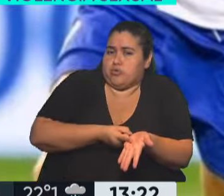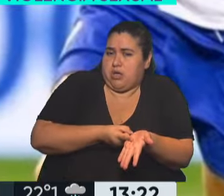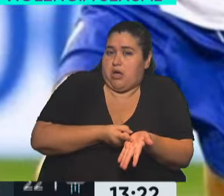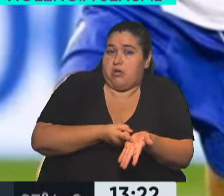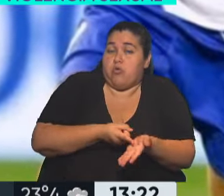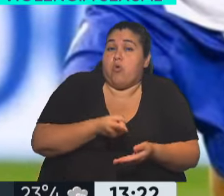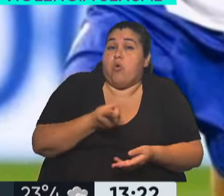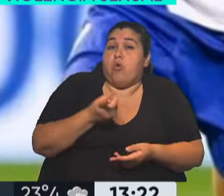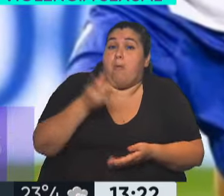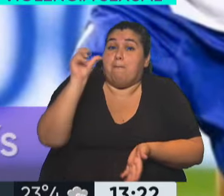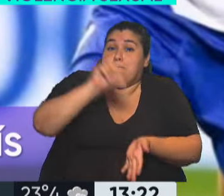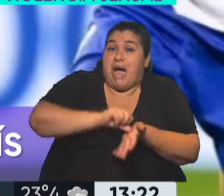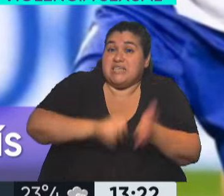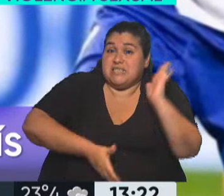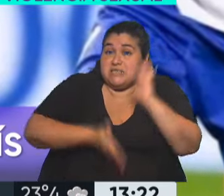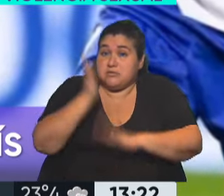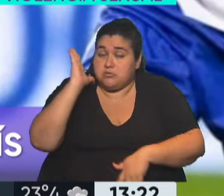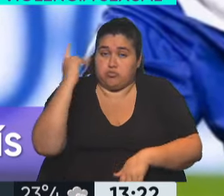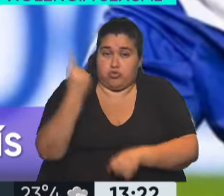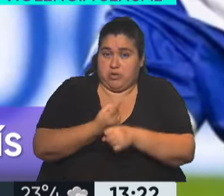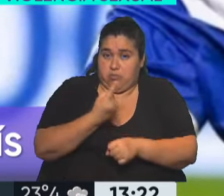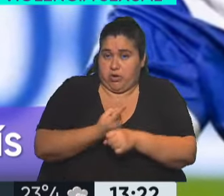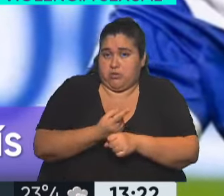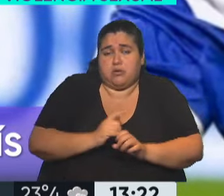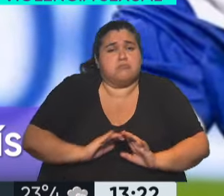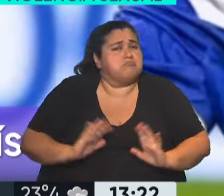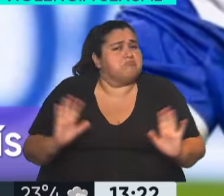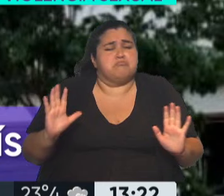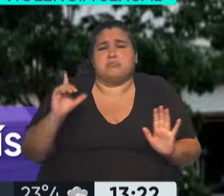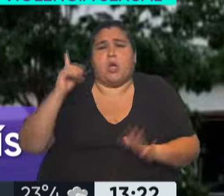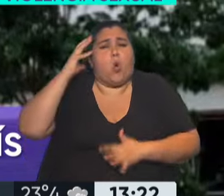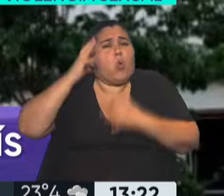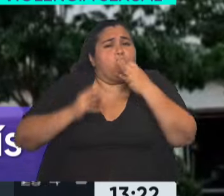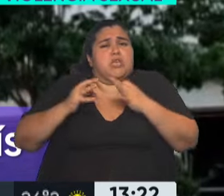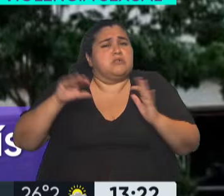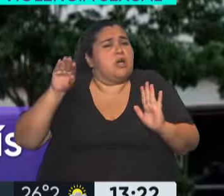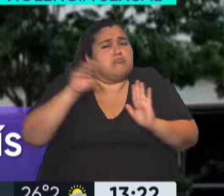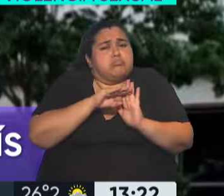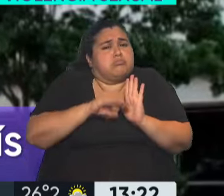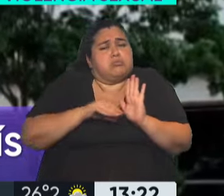salir del país? Bueno, eso son medidas cautelares que dictan,